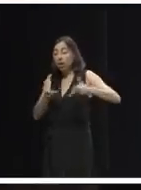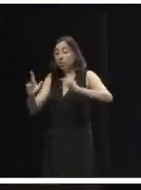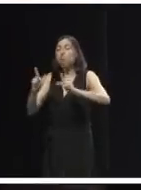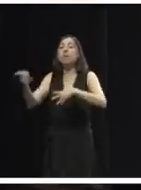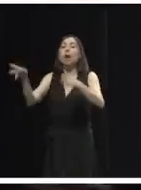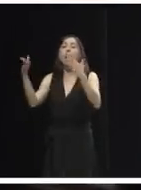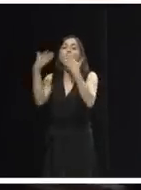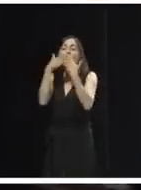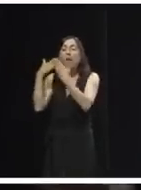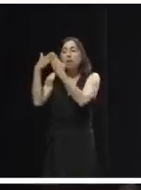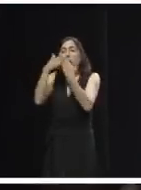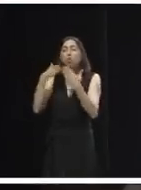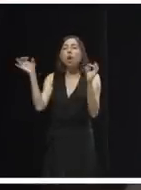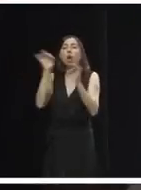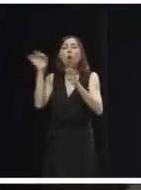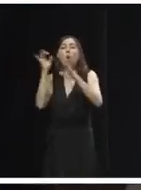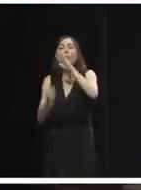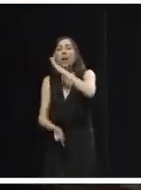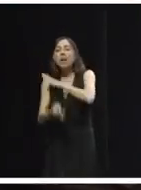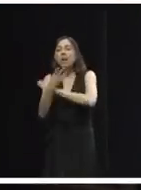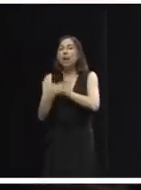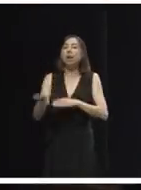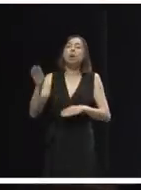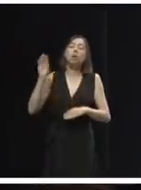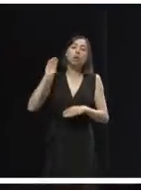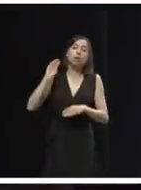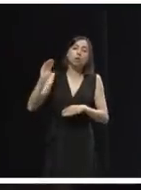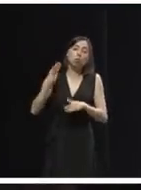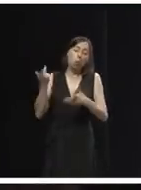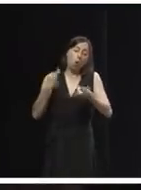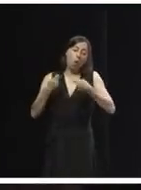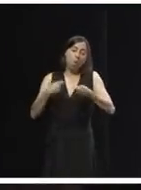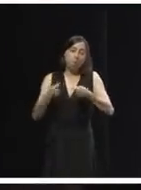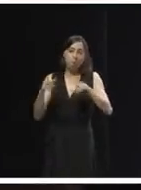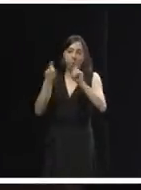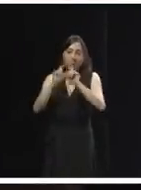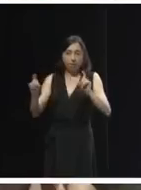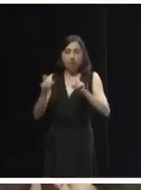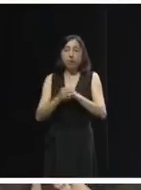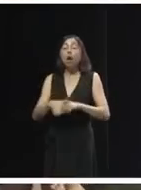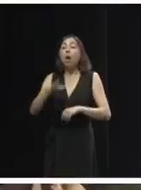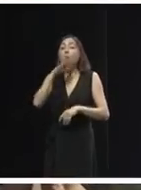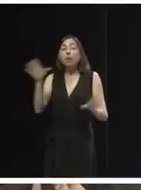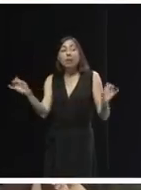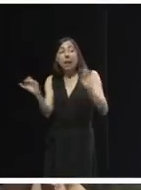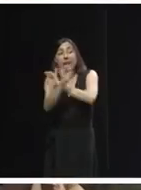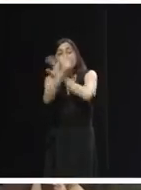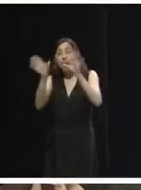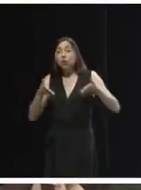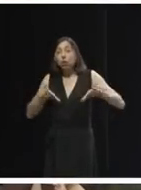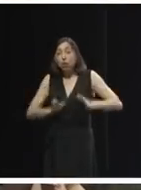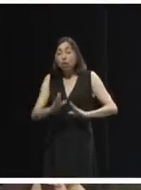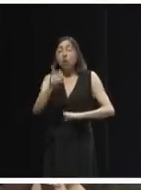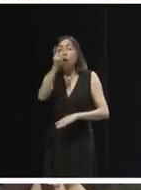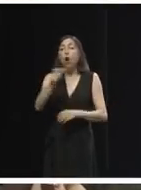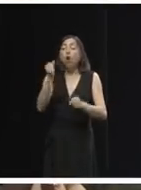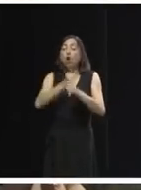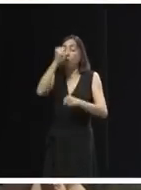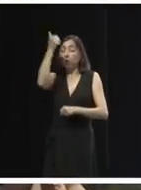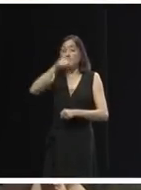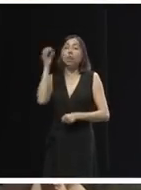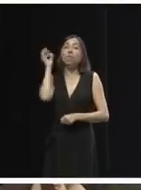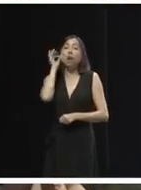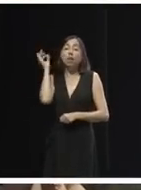estudiar o le permita crear, si quieren, un pequeño negocio. Porque es evidente que los hijos de los trabajadores y las trabajadoras